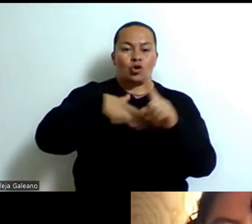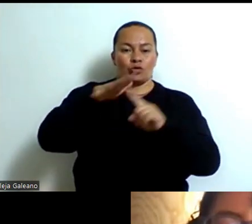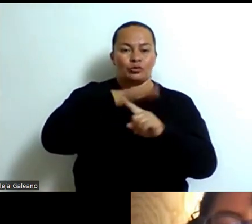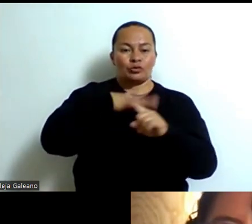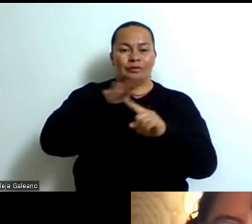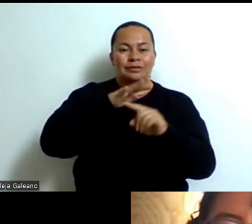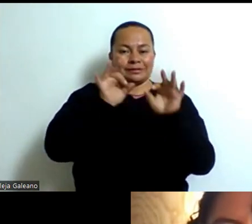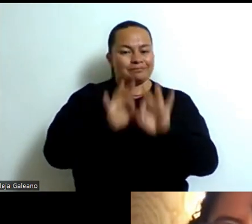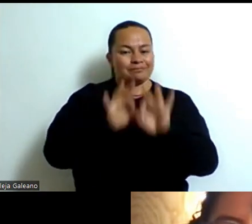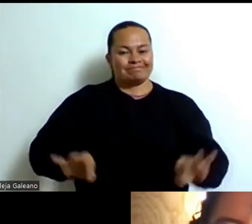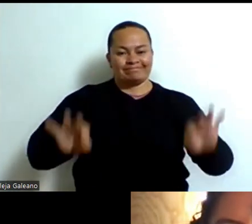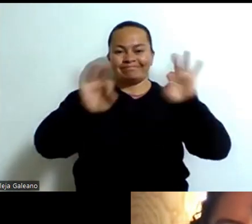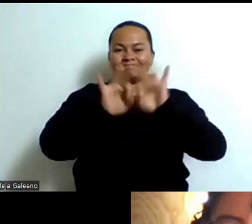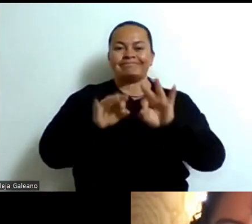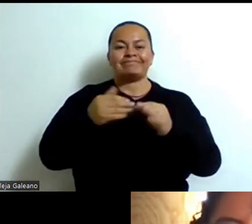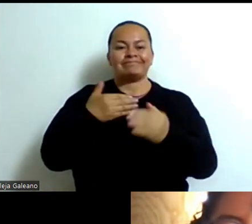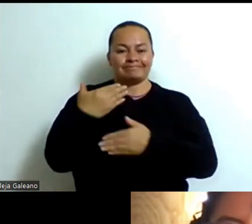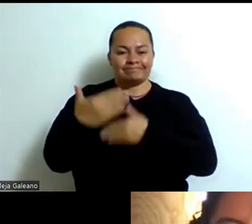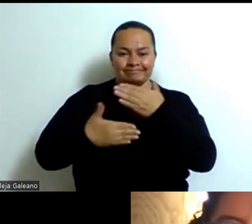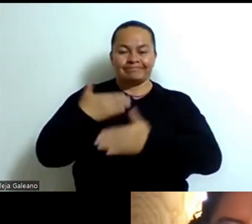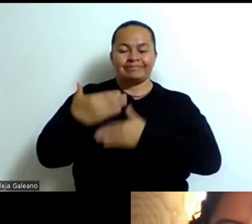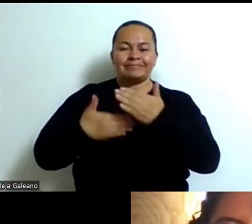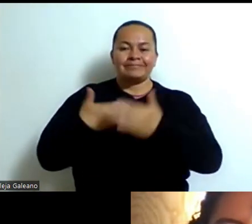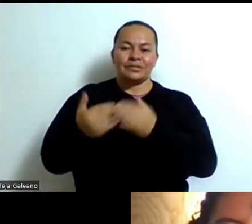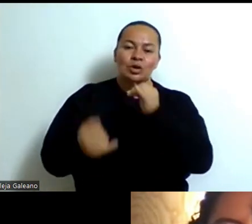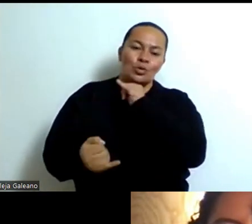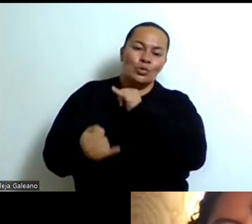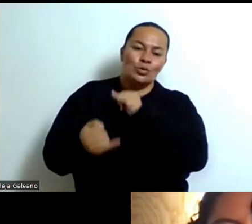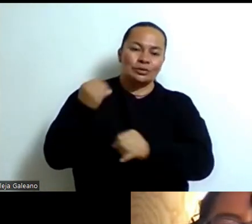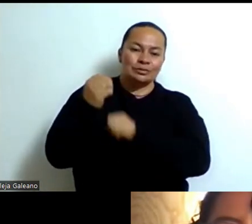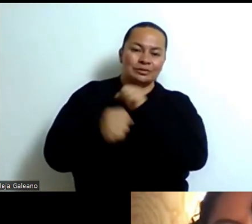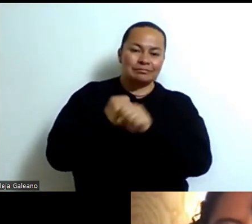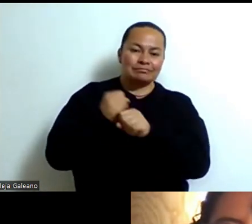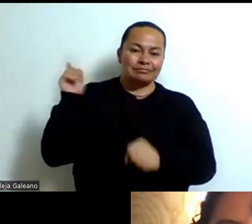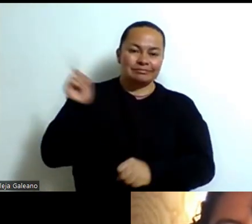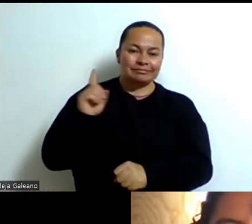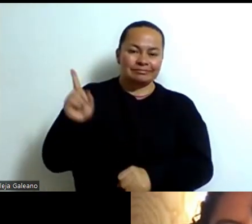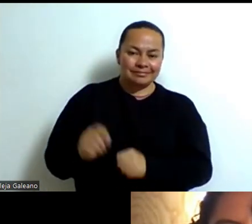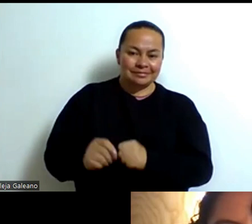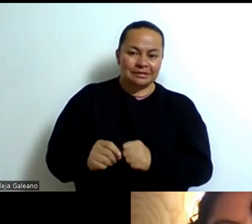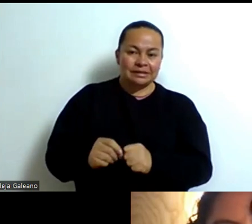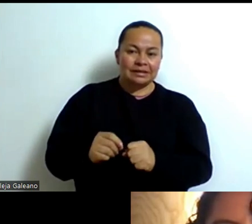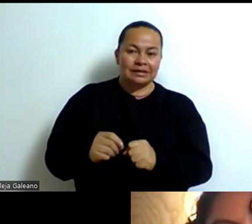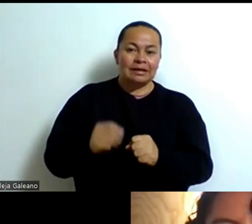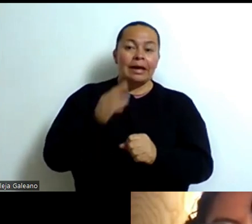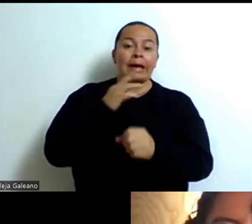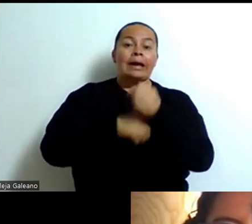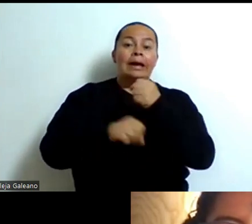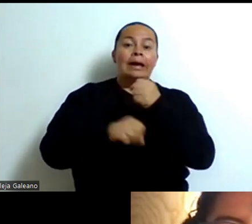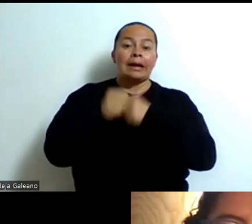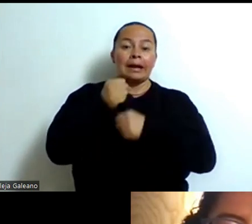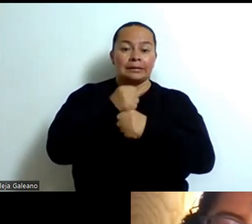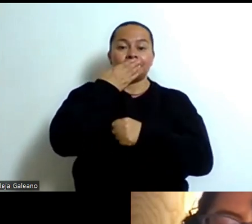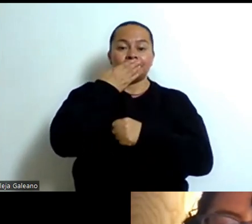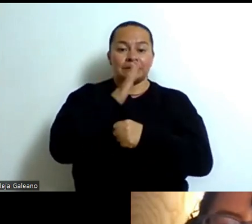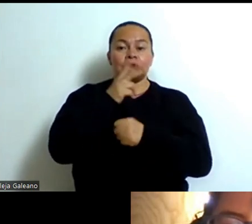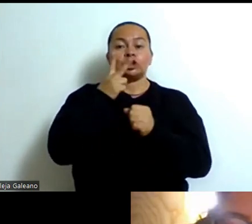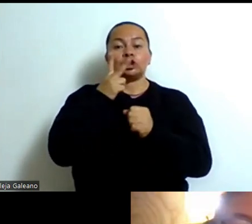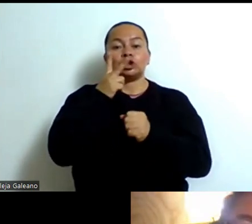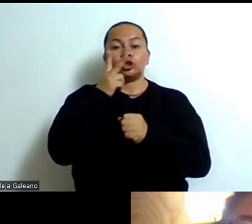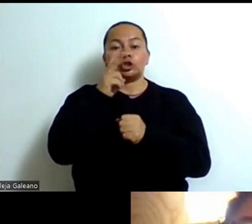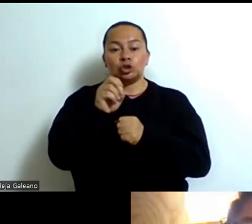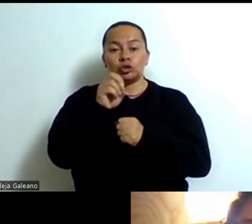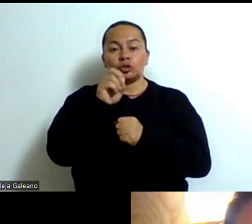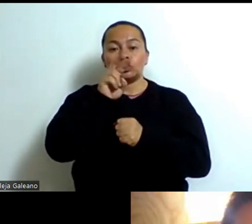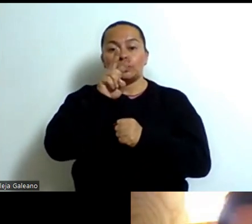en término de lo que ha pasado en los últimos años específicamente el año pasado en el 2023 fue